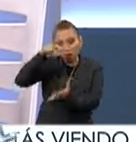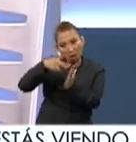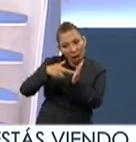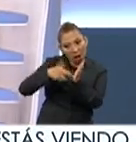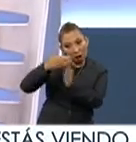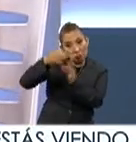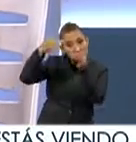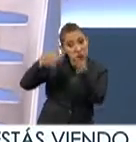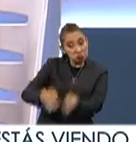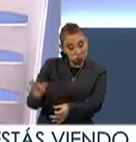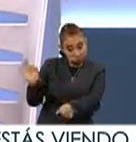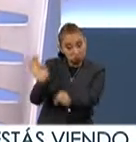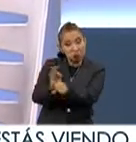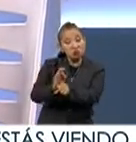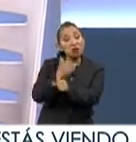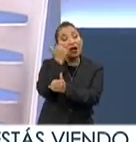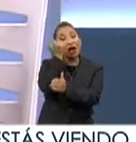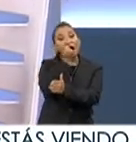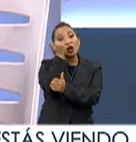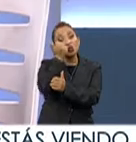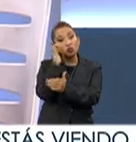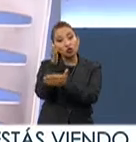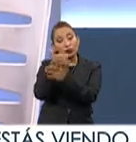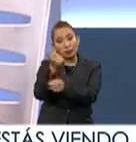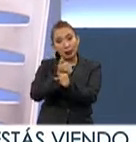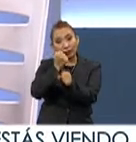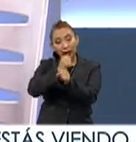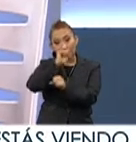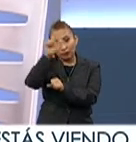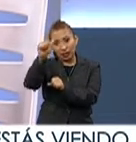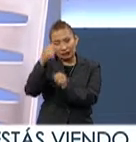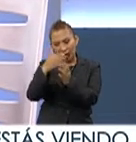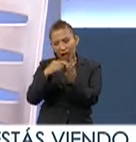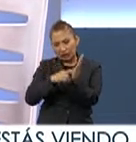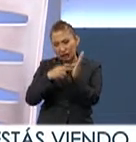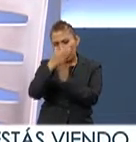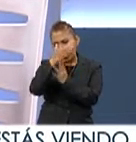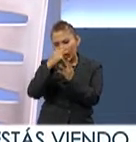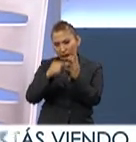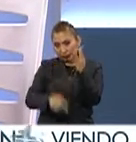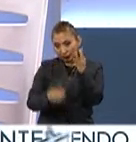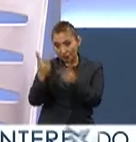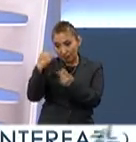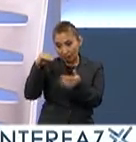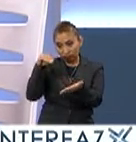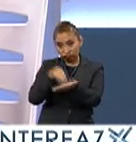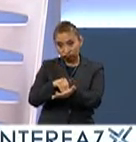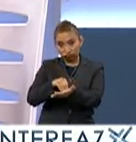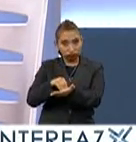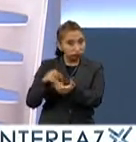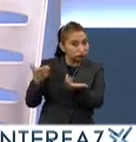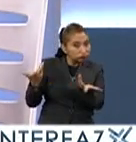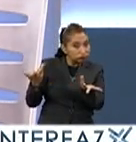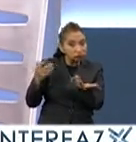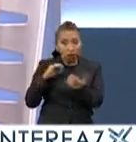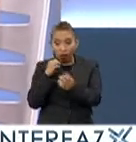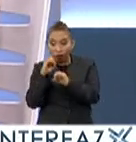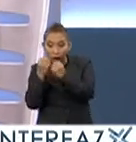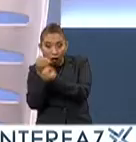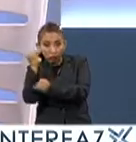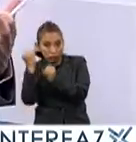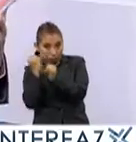de estas reglas, de estos puntos. ¿Esos puntos o esas reglas que nos estás diciendo vienen enmarcados en algún